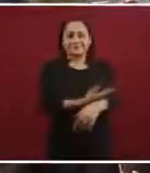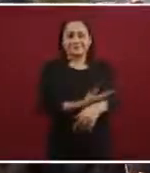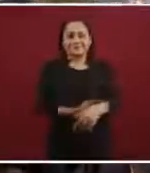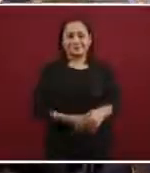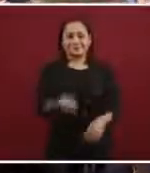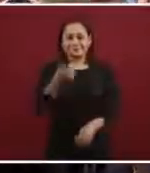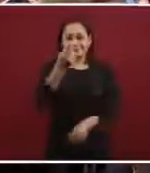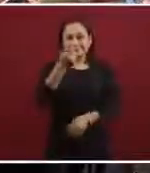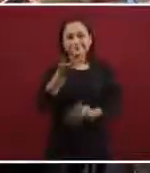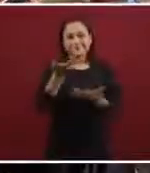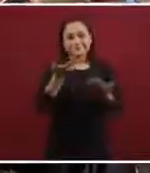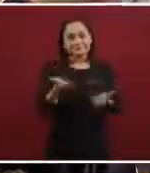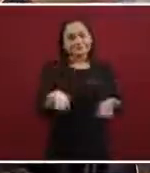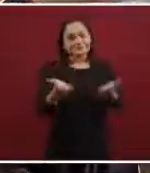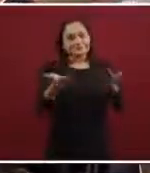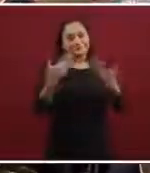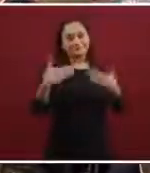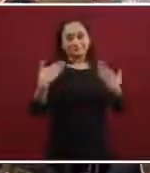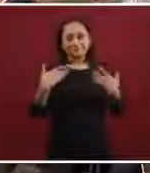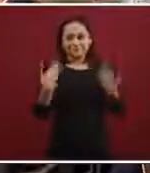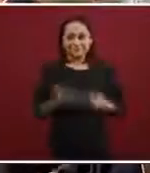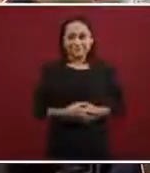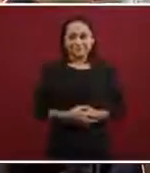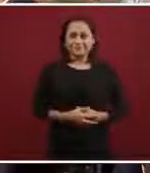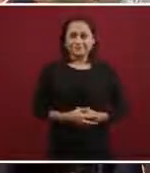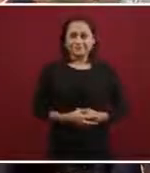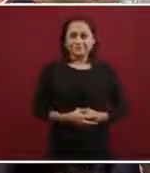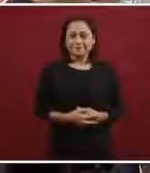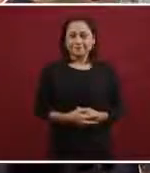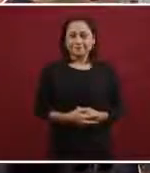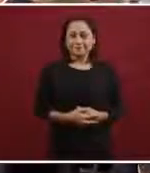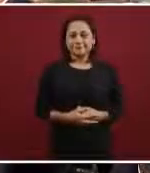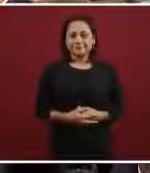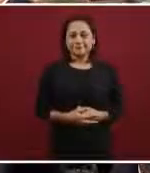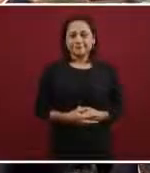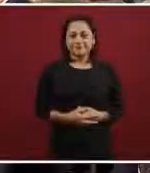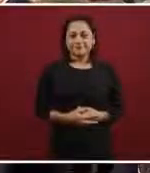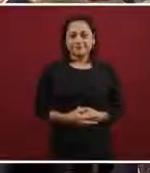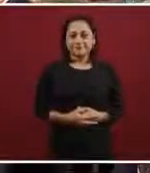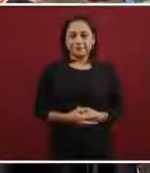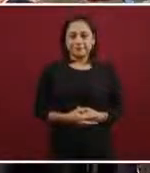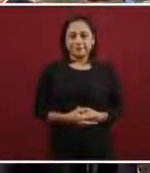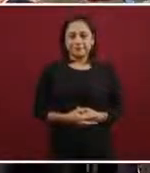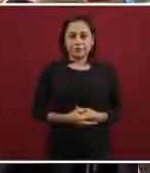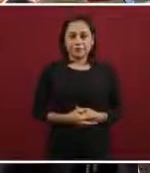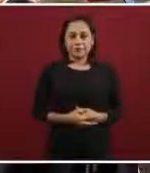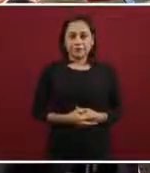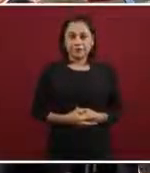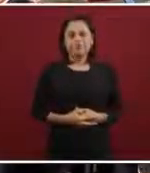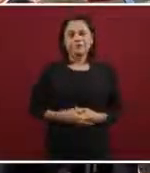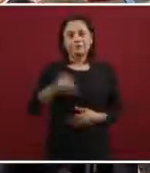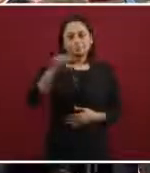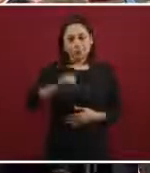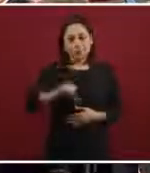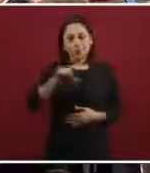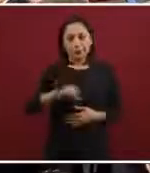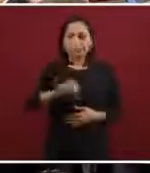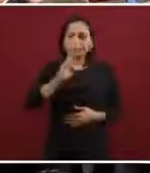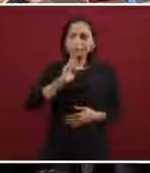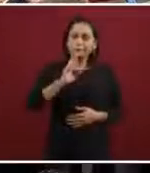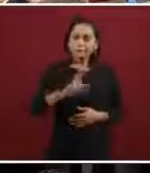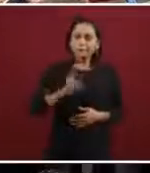pero ánimo vamos a contestar preguntas